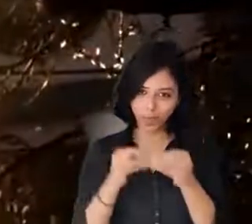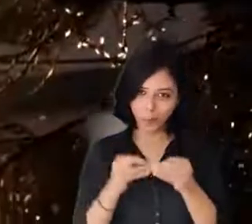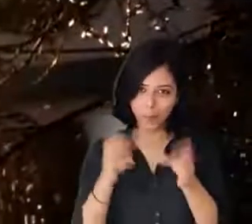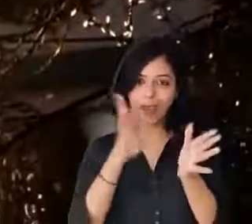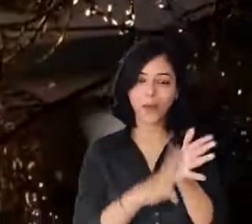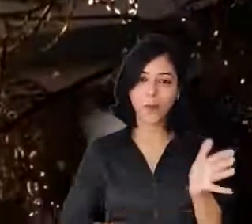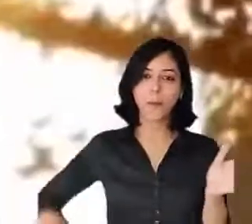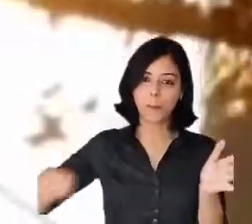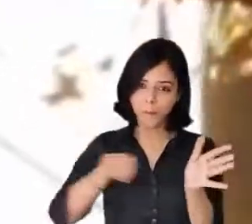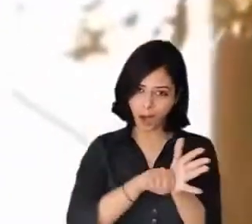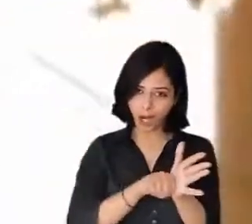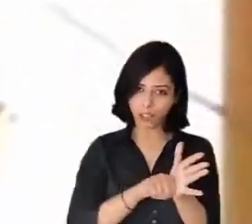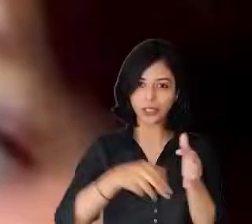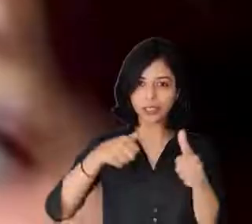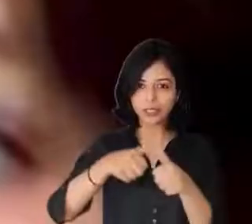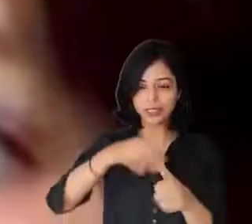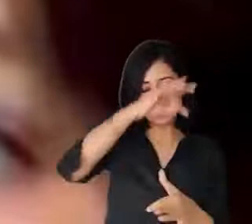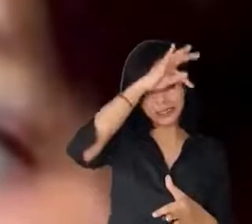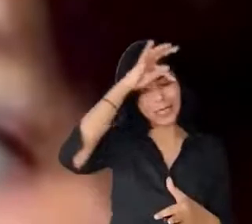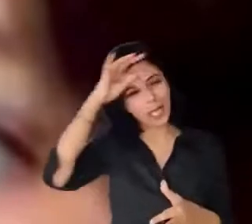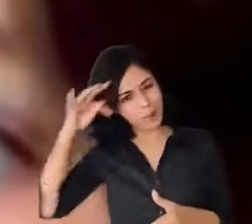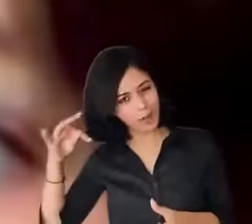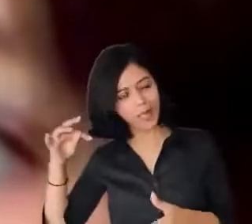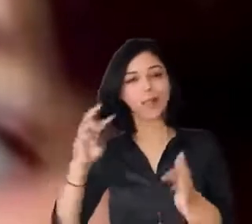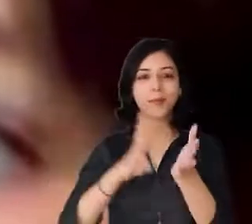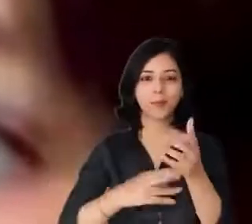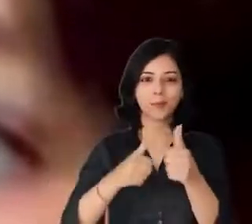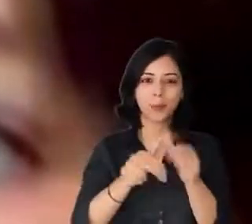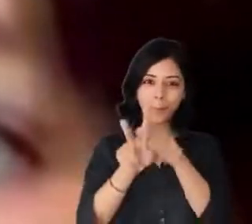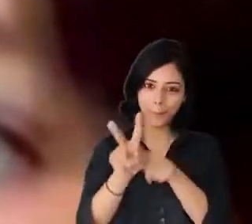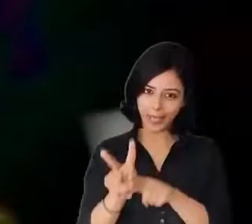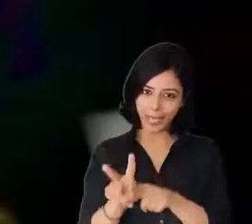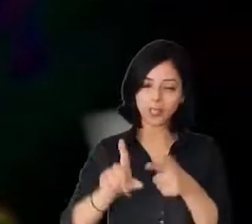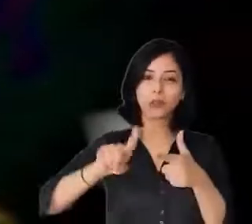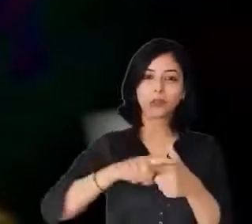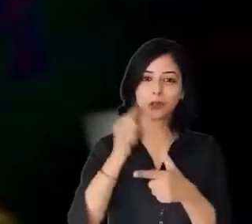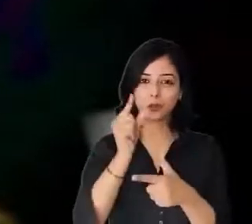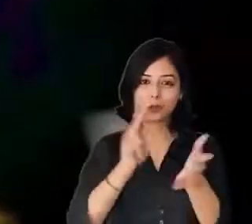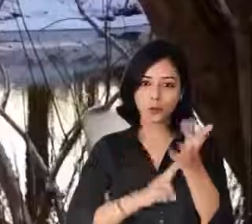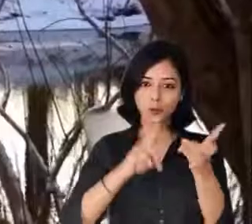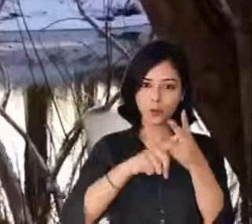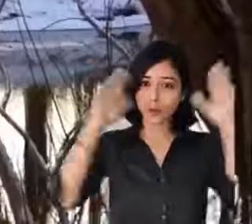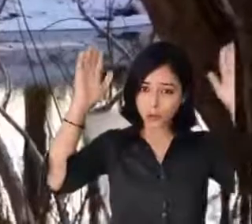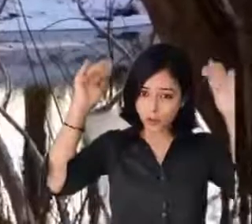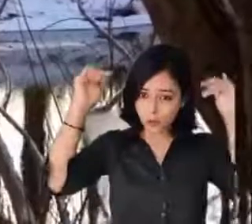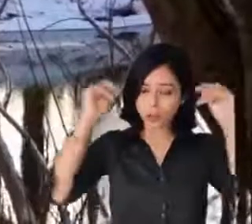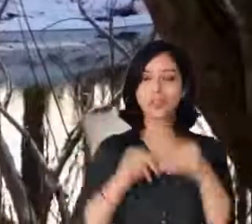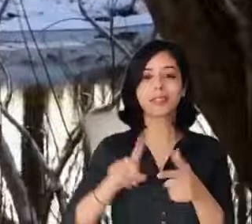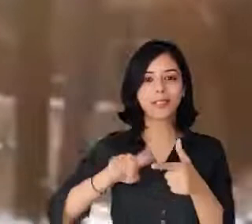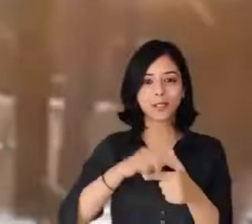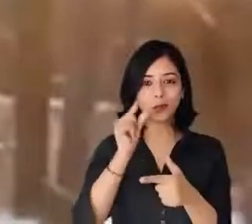todo eso cambió una tarde, cuando Robin Field, de 13 años, desapareció sin dejar rastros tras salir de la